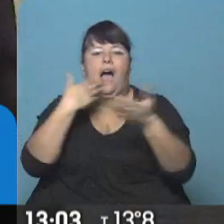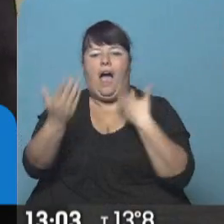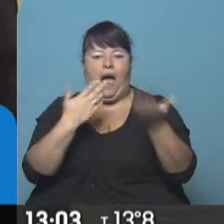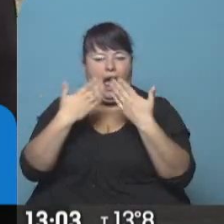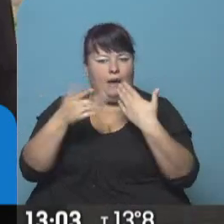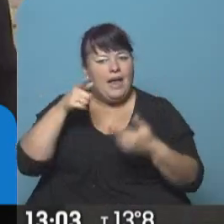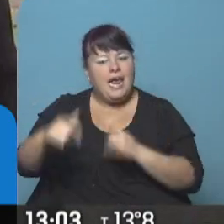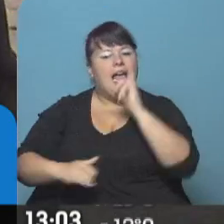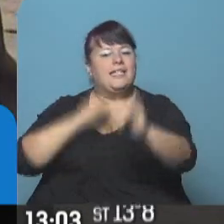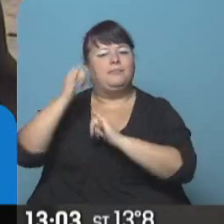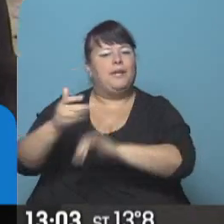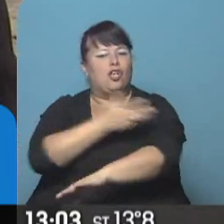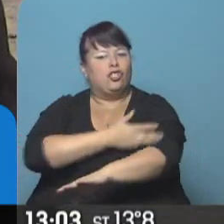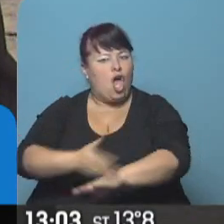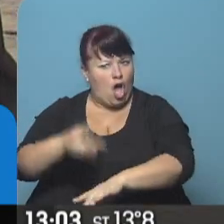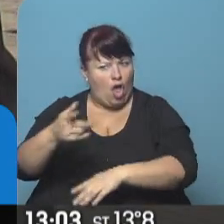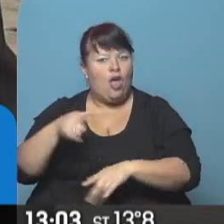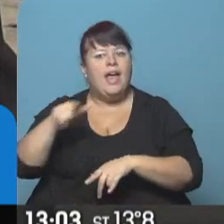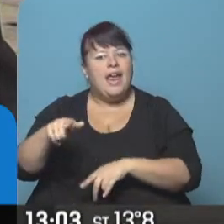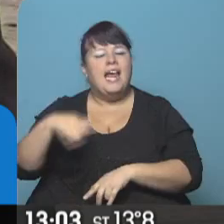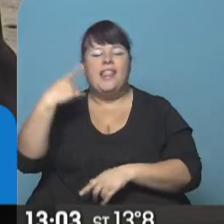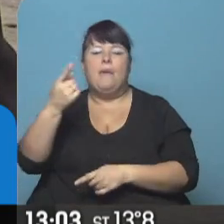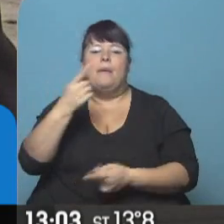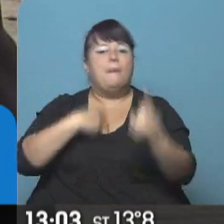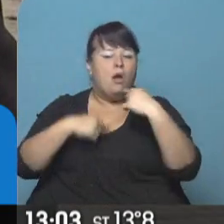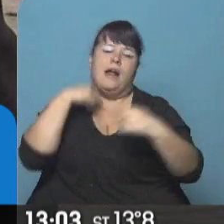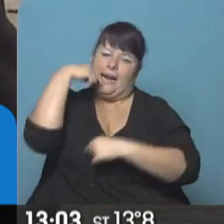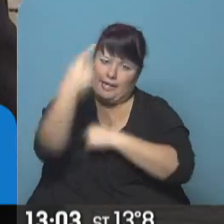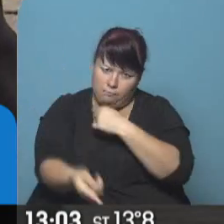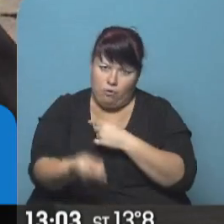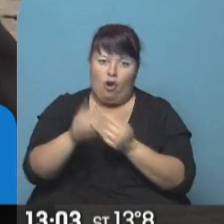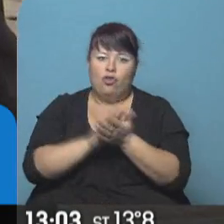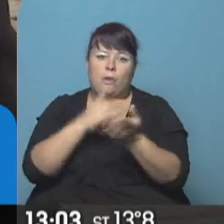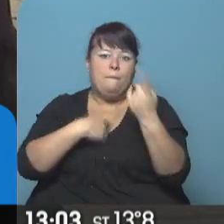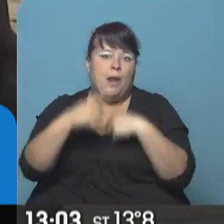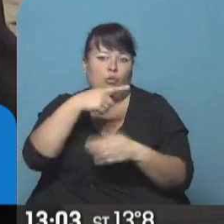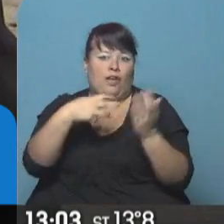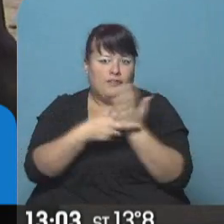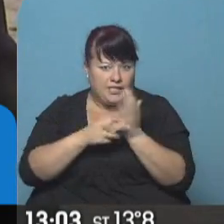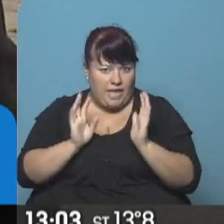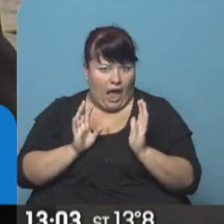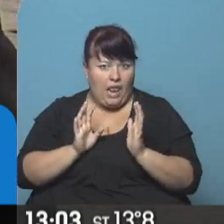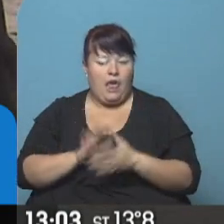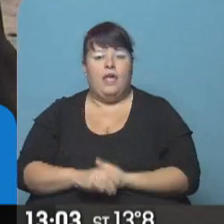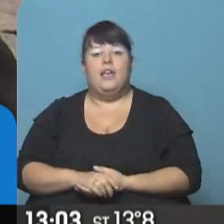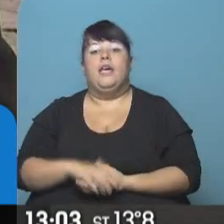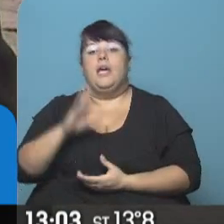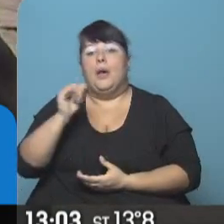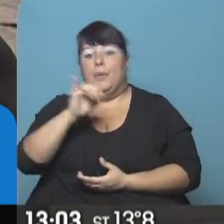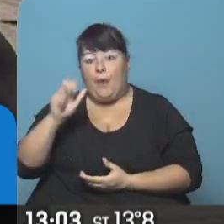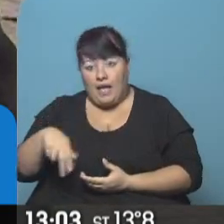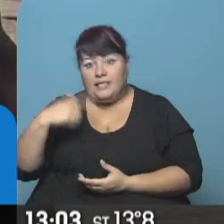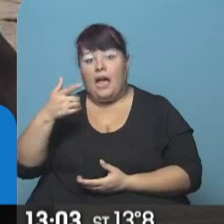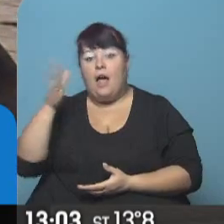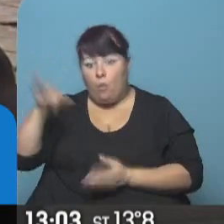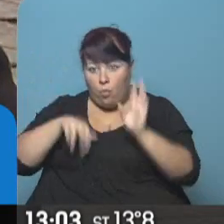que bazán explique la situación que bazán responda las preguntas que le haga la fiscal y que bazán ofrezca